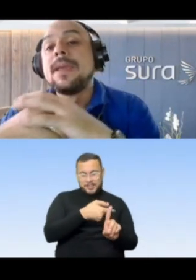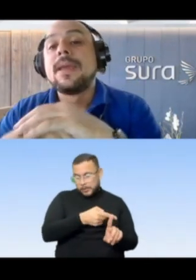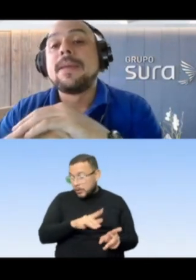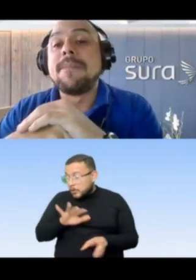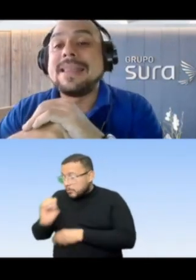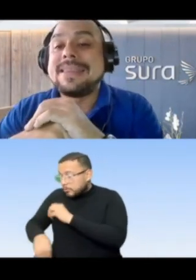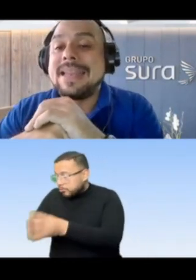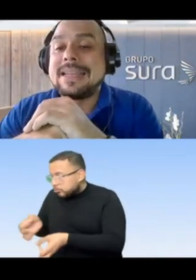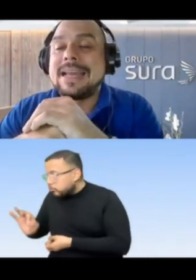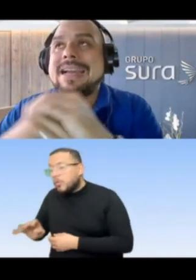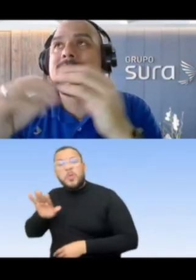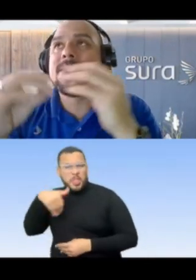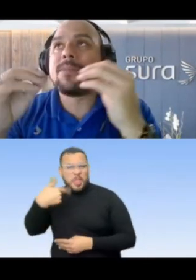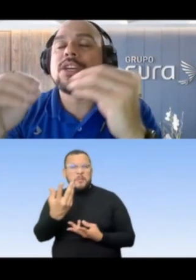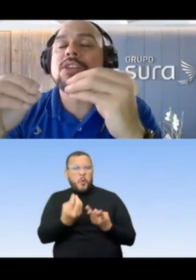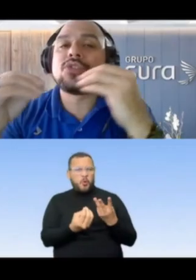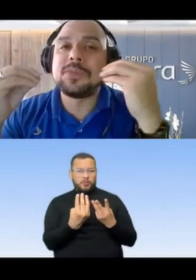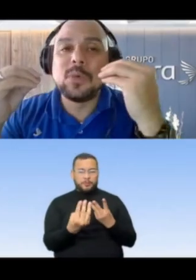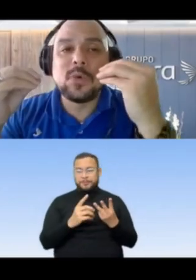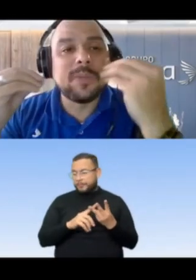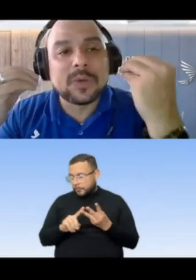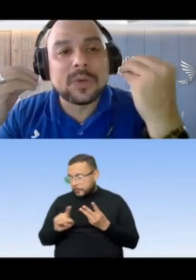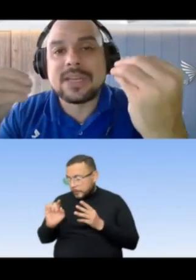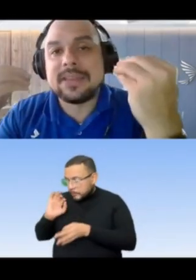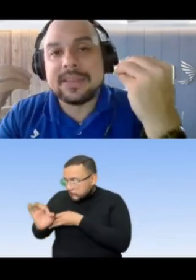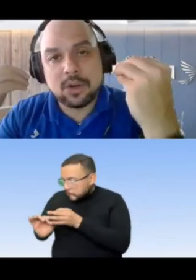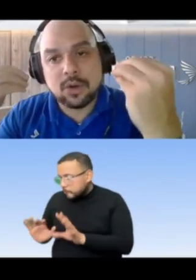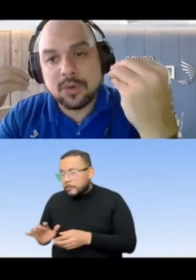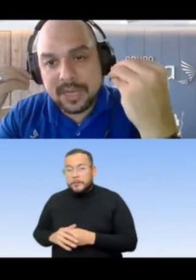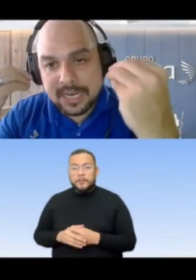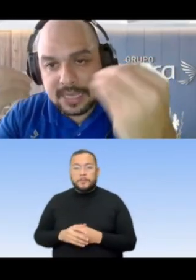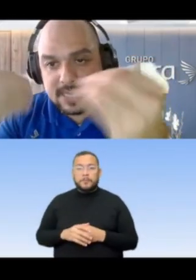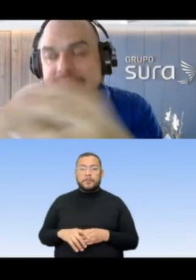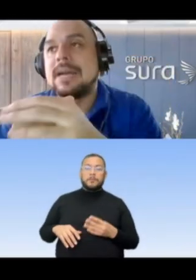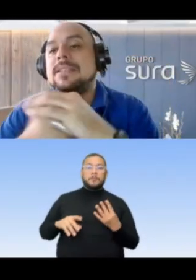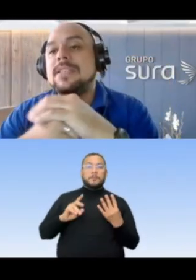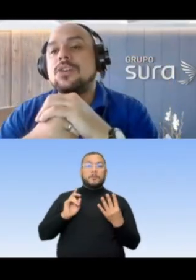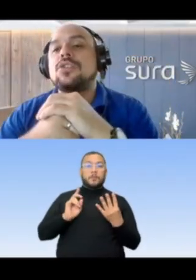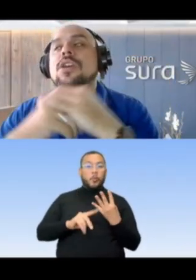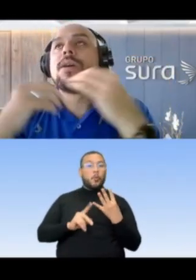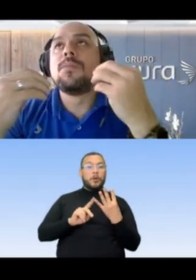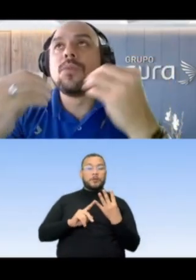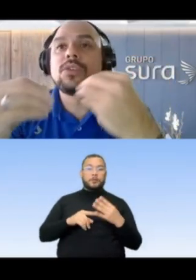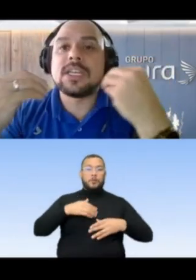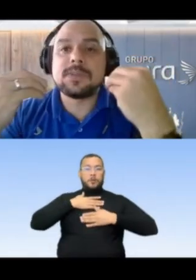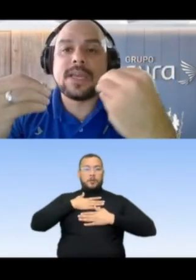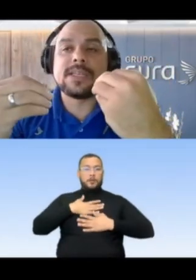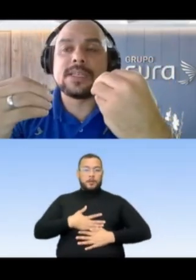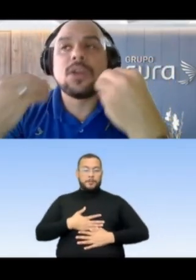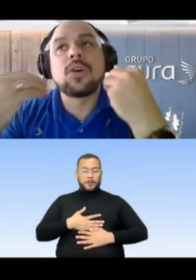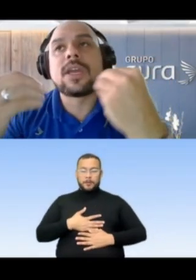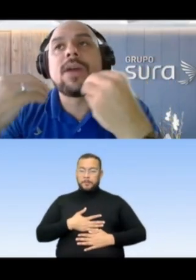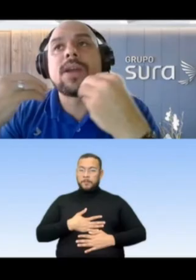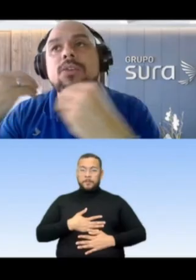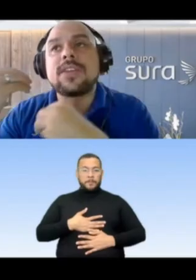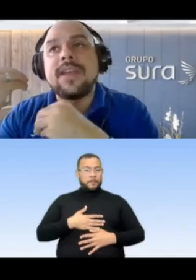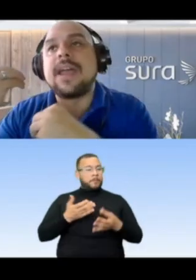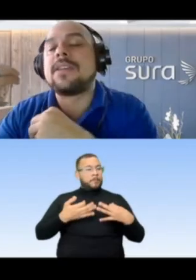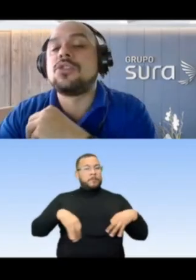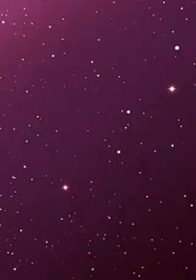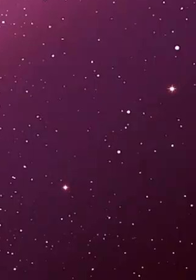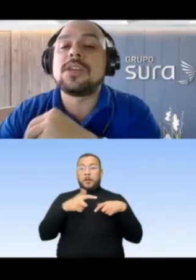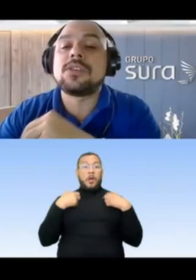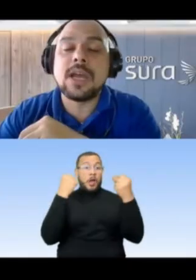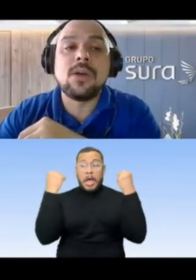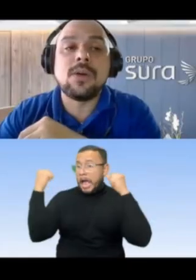3. Mantener la calma, muchachos, es muy importante como brigadista. Chicos, muchas veces lo que va en